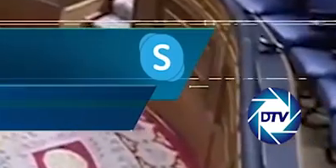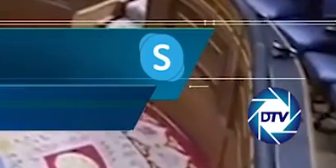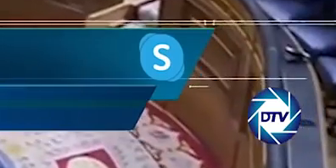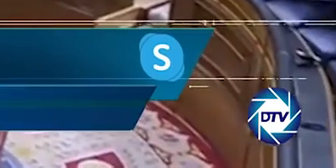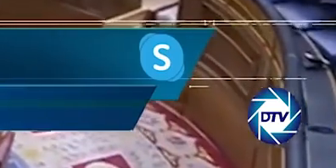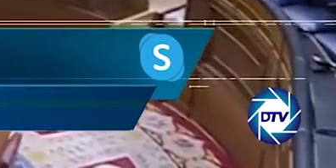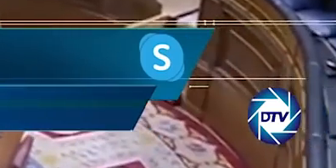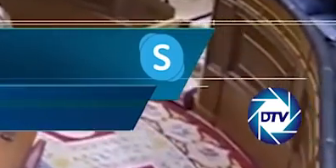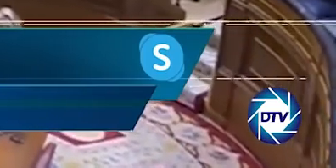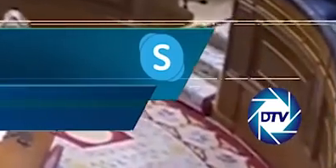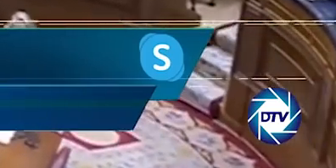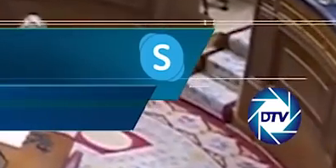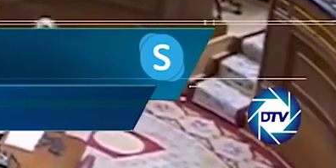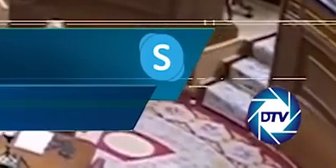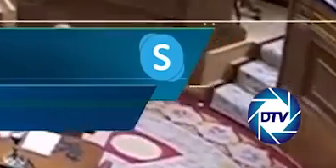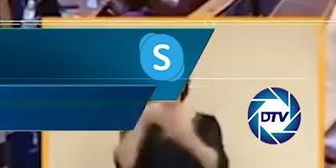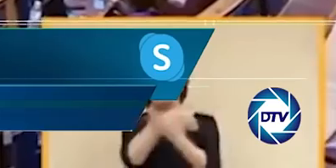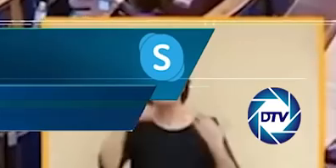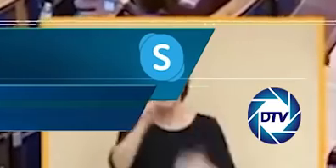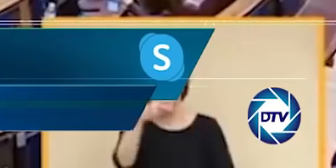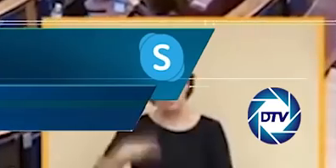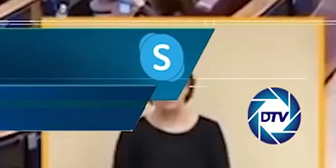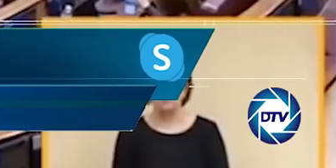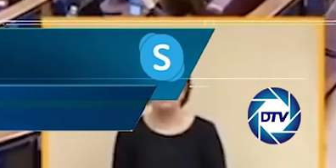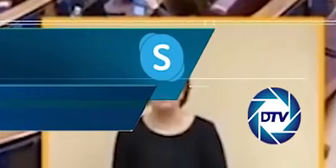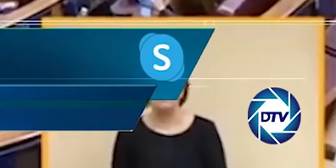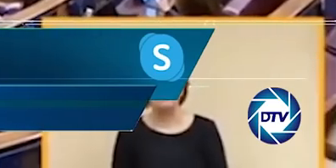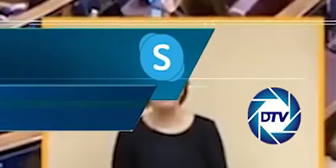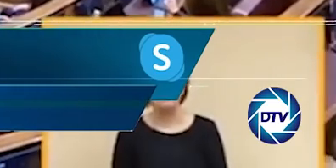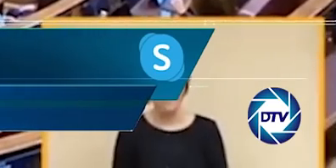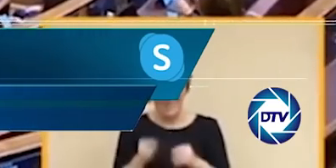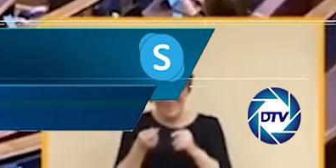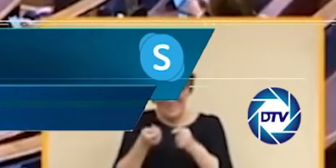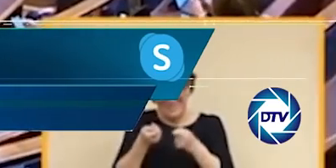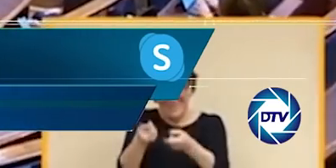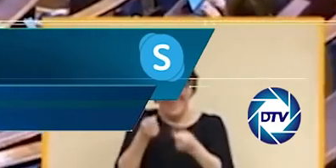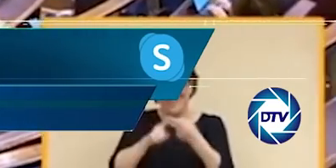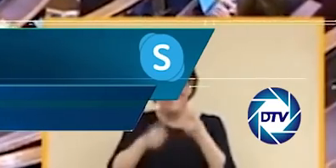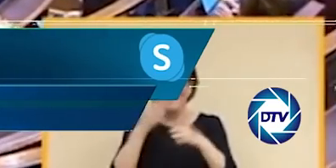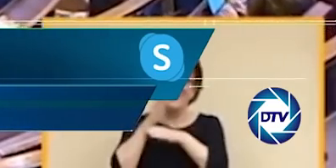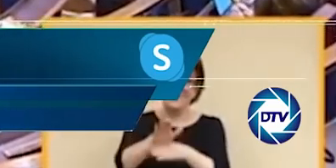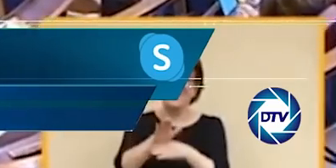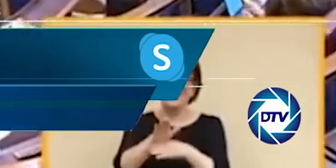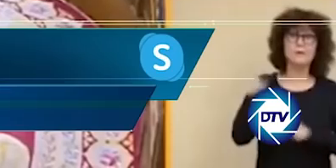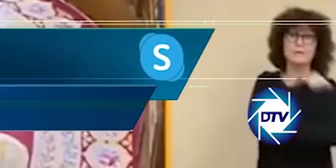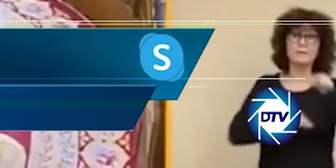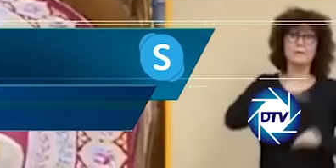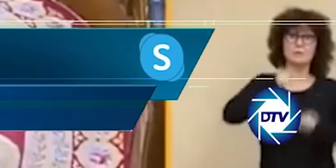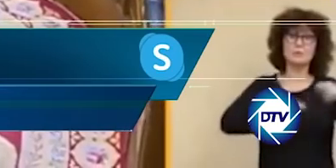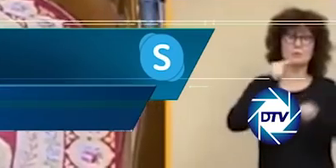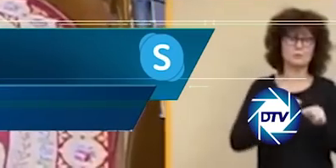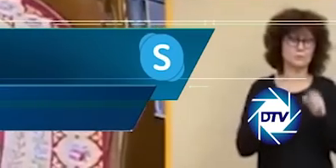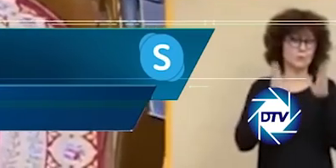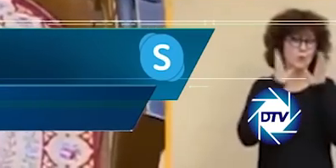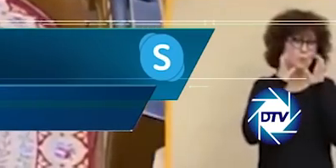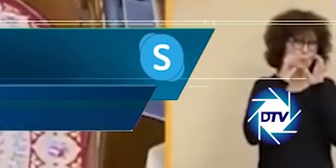a las comunidades autónomas y más concretamente a Isabel Díaz Ayuso, porque dice que lo están boicoteando, ¿eh?